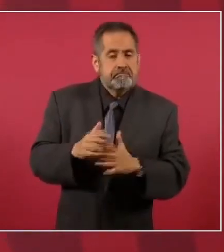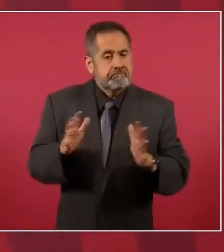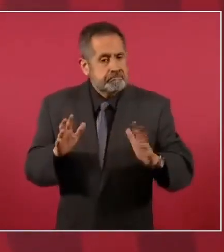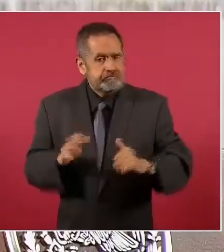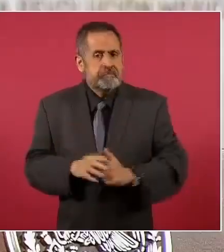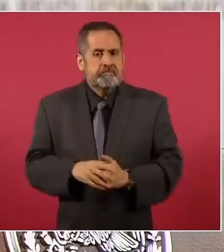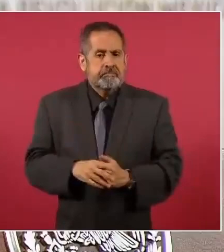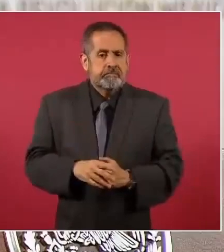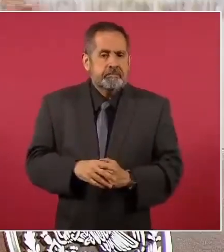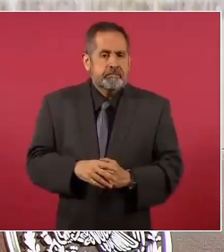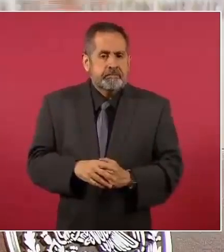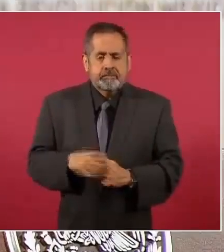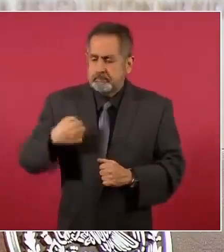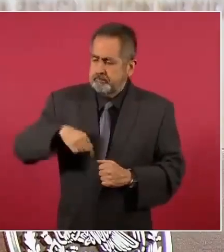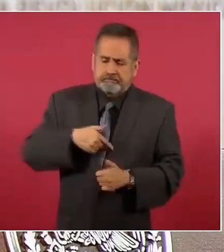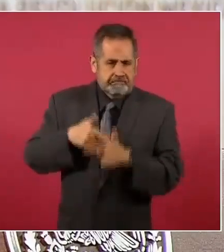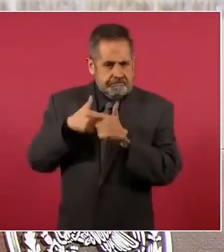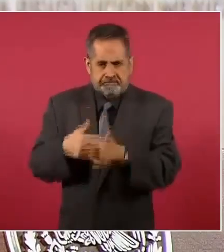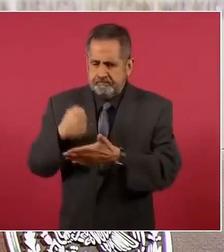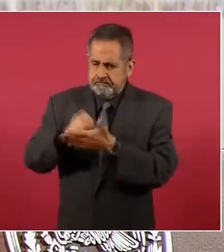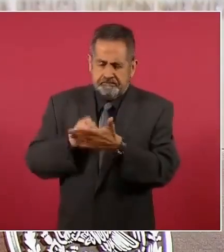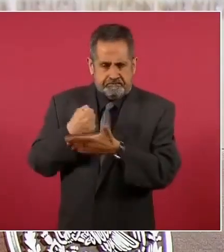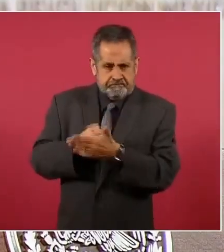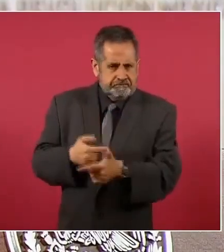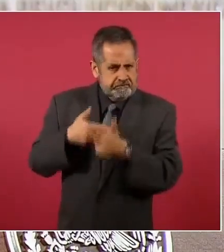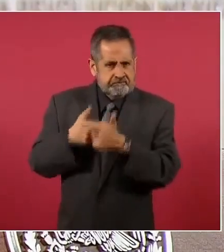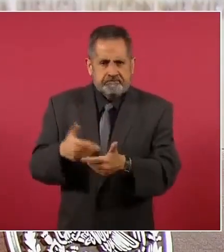vamos a seguir luchando.